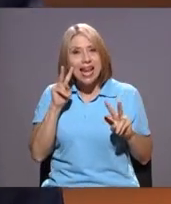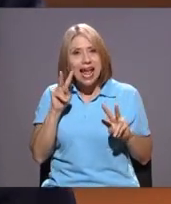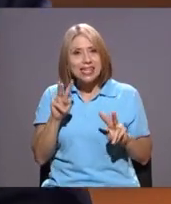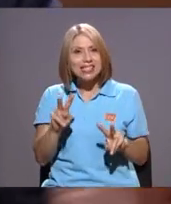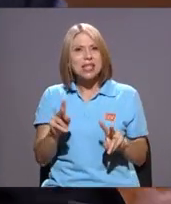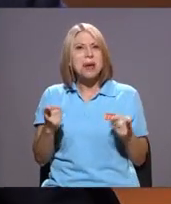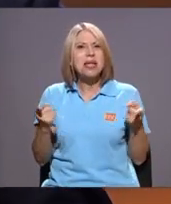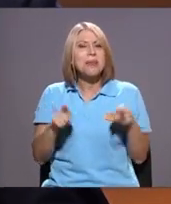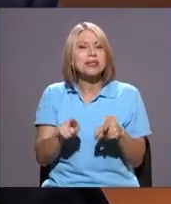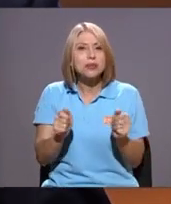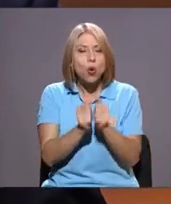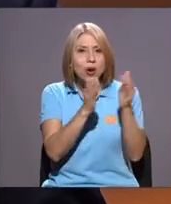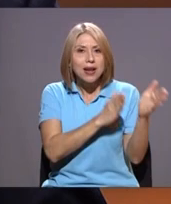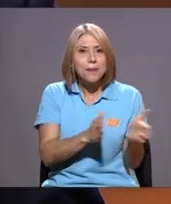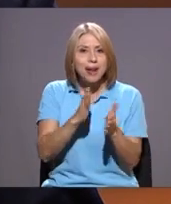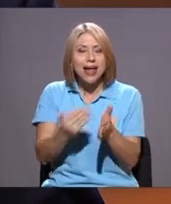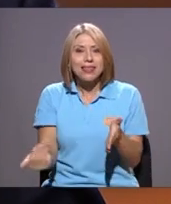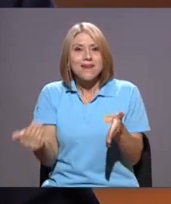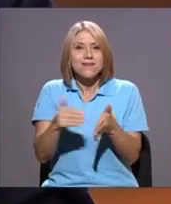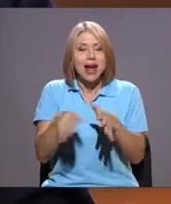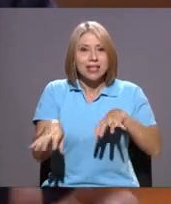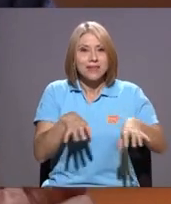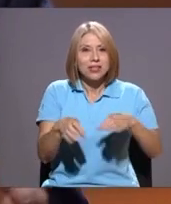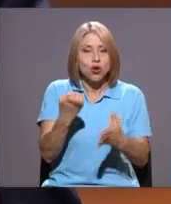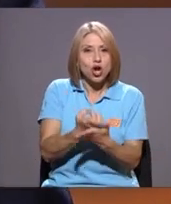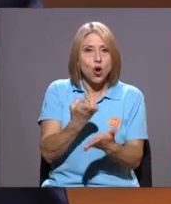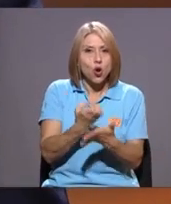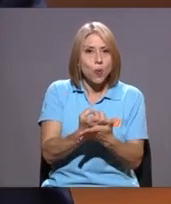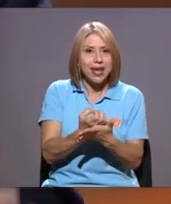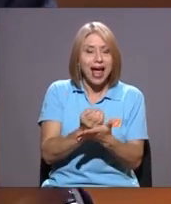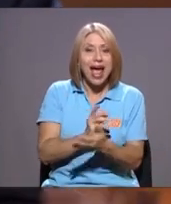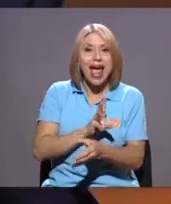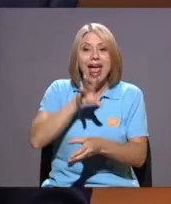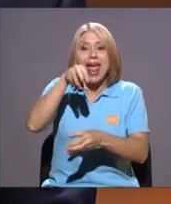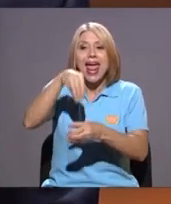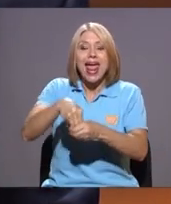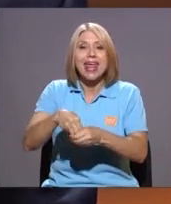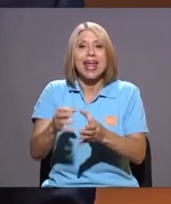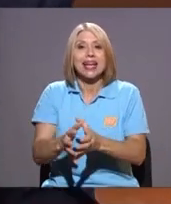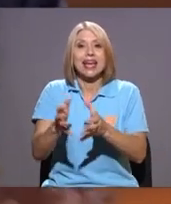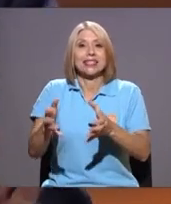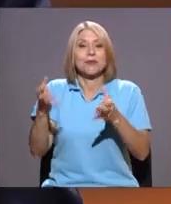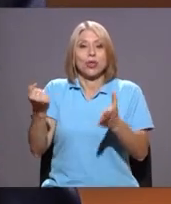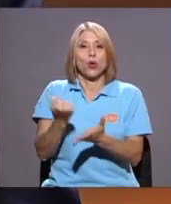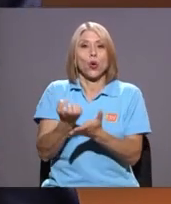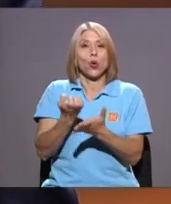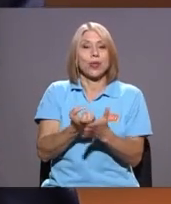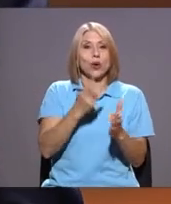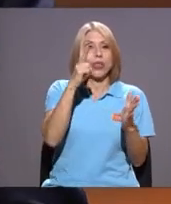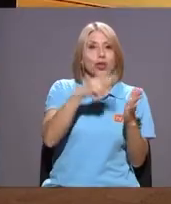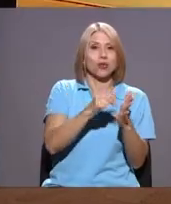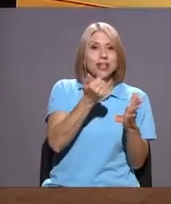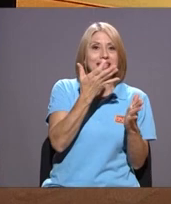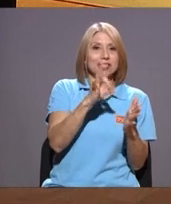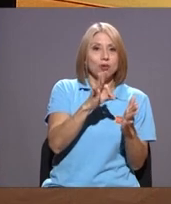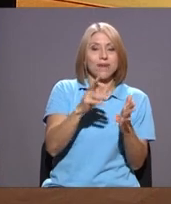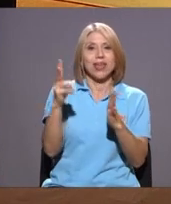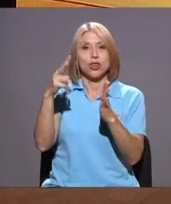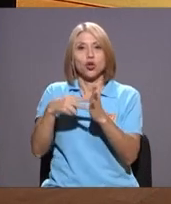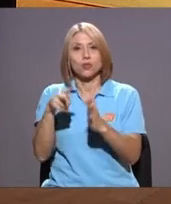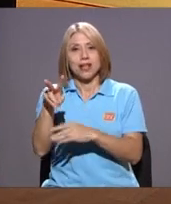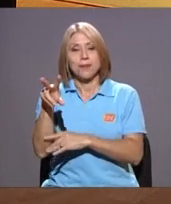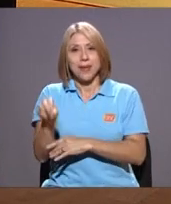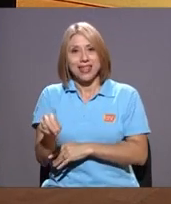del plan de reactivación económica en el crecimiento económico del 2019 y 2020 sino que todo el